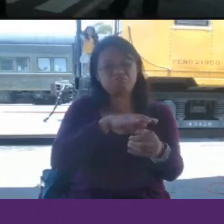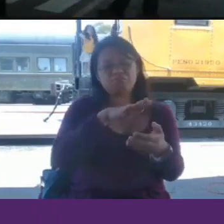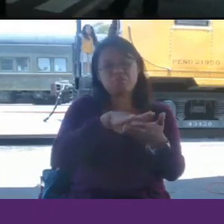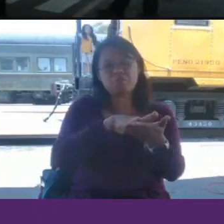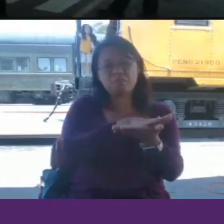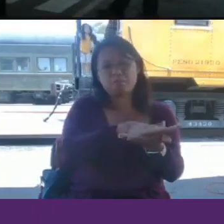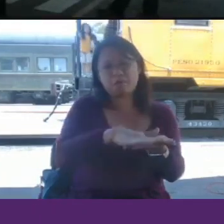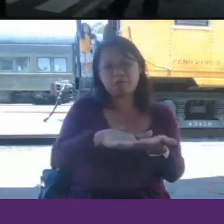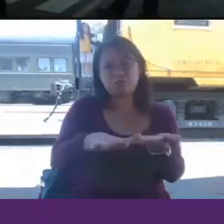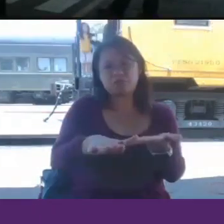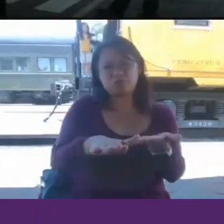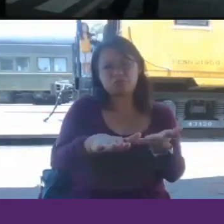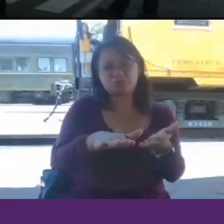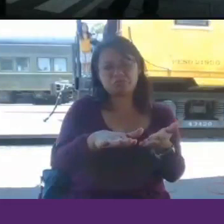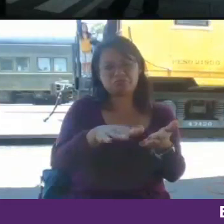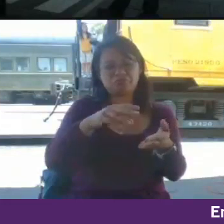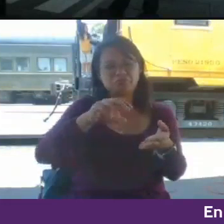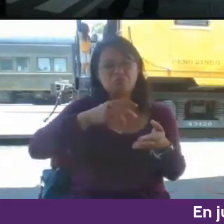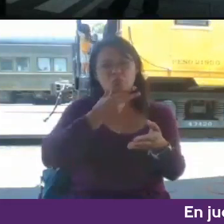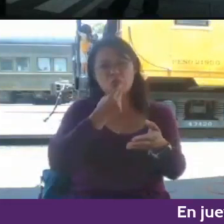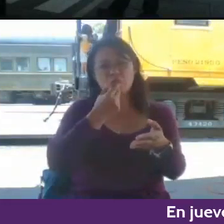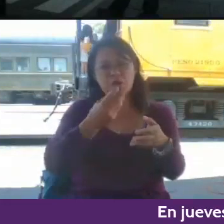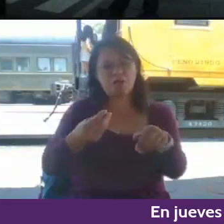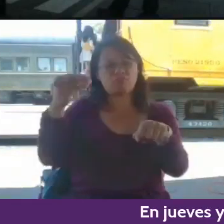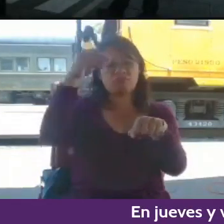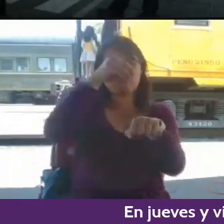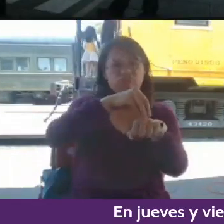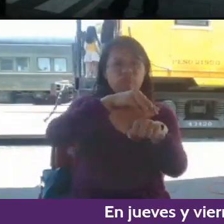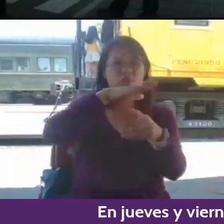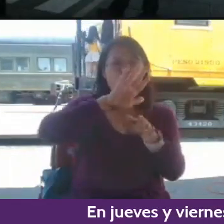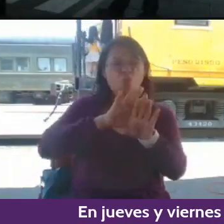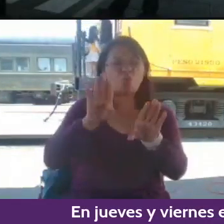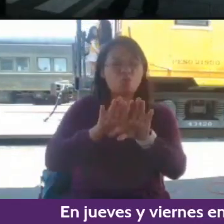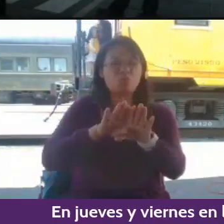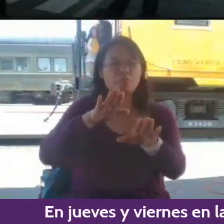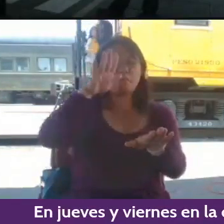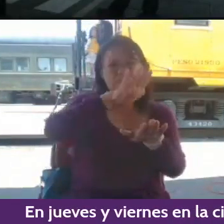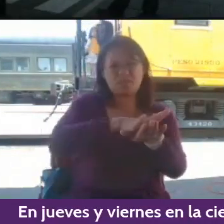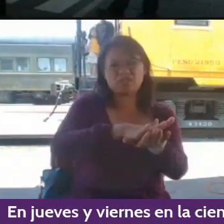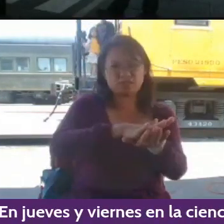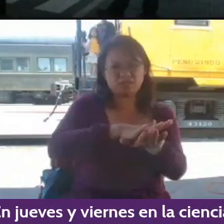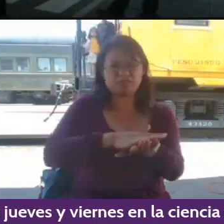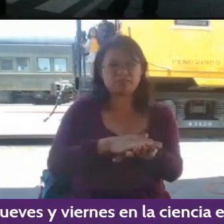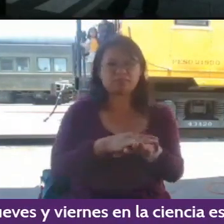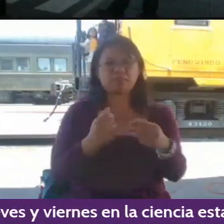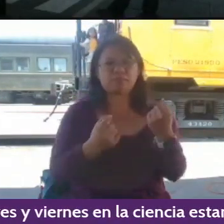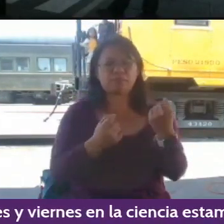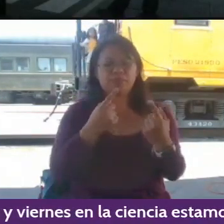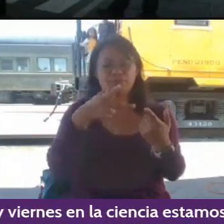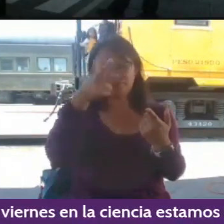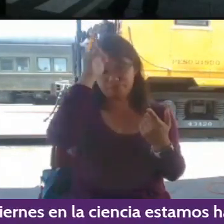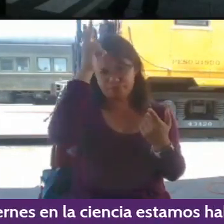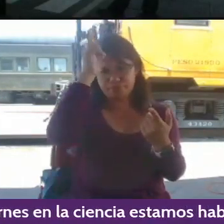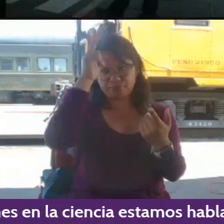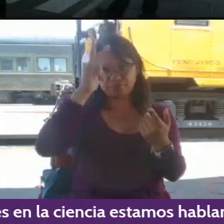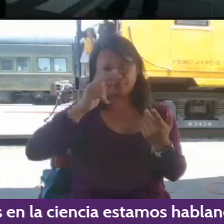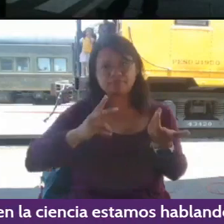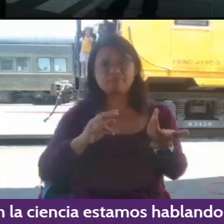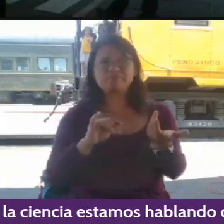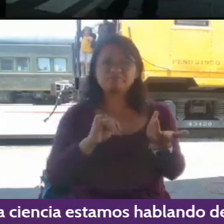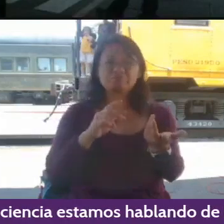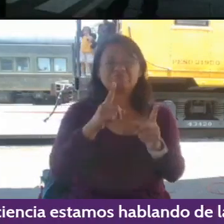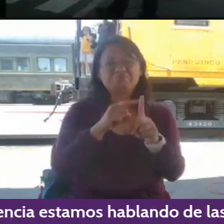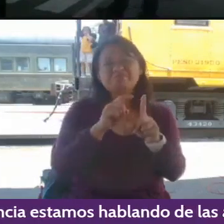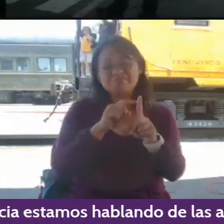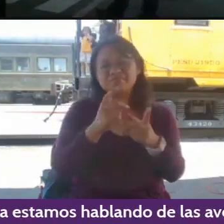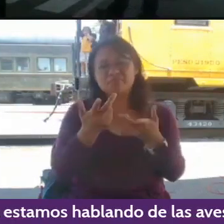es, ¿no? Se llama pisar, y el macho pisa a la hembra. Ahí hay algunas cuestiones, sobre todo, por ejemplo, en las gallinas muy simpáticas, que en